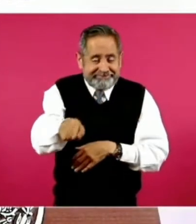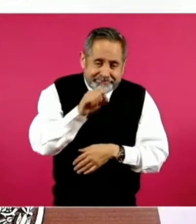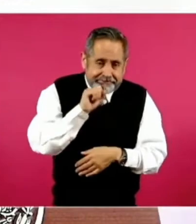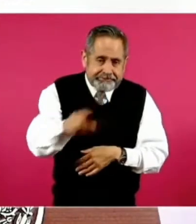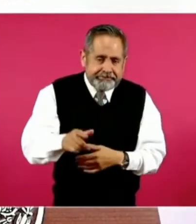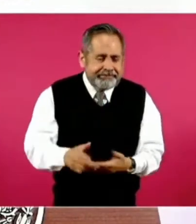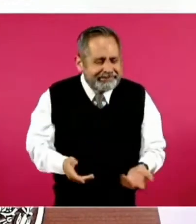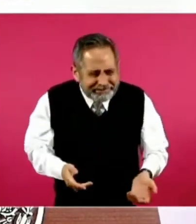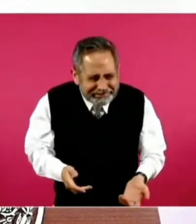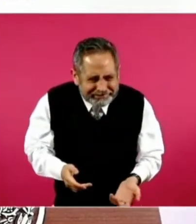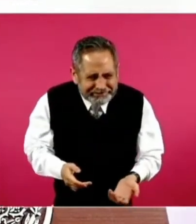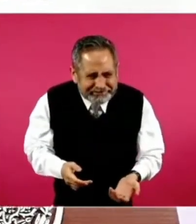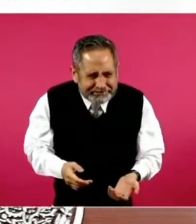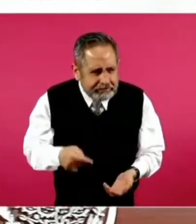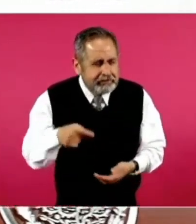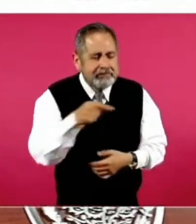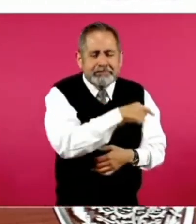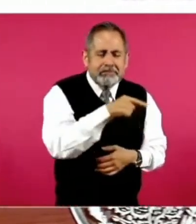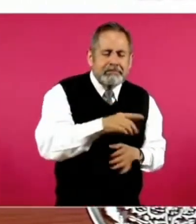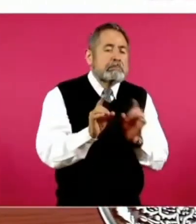O sea, todos esos descuidos,